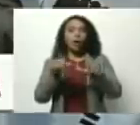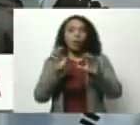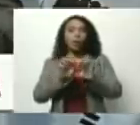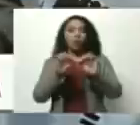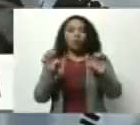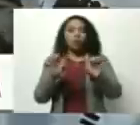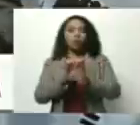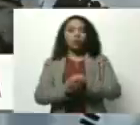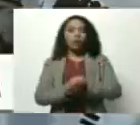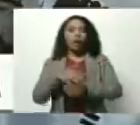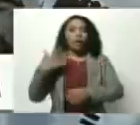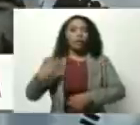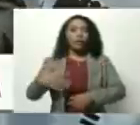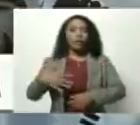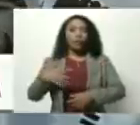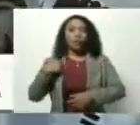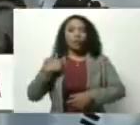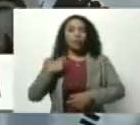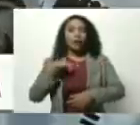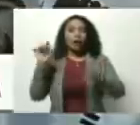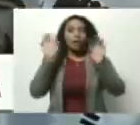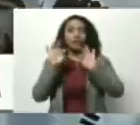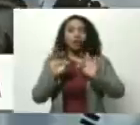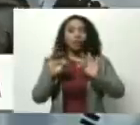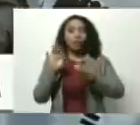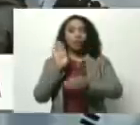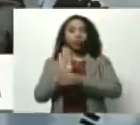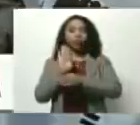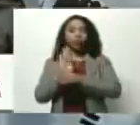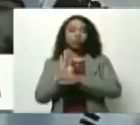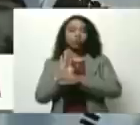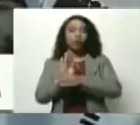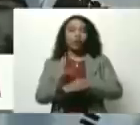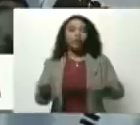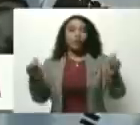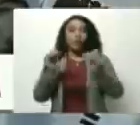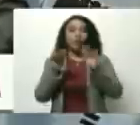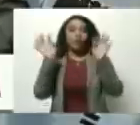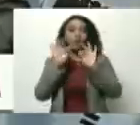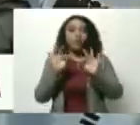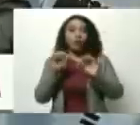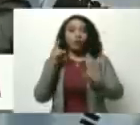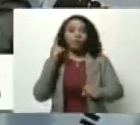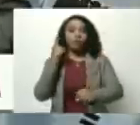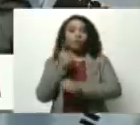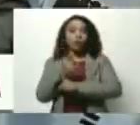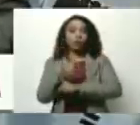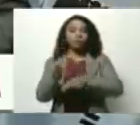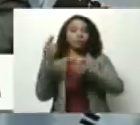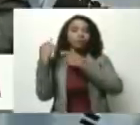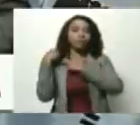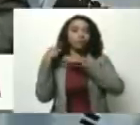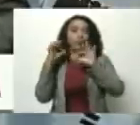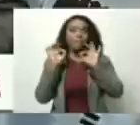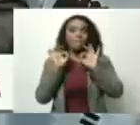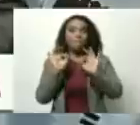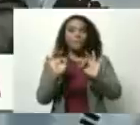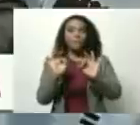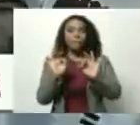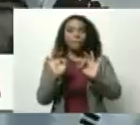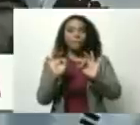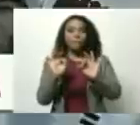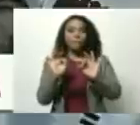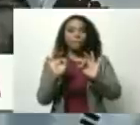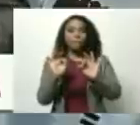educativo, el derecho a obtener medidas de protección. Igualmente se prevén obligaciones específicas para los órganos